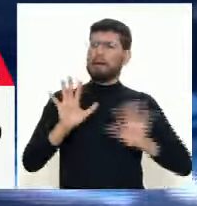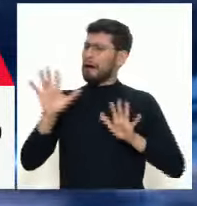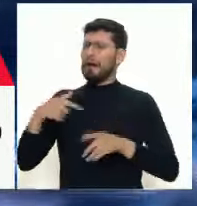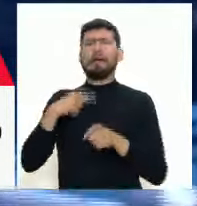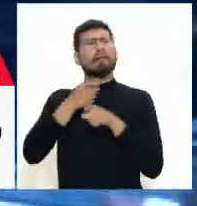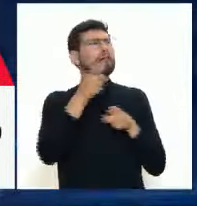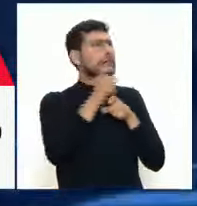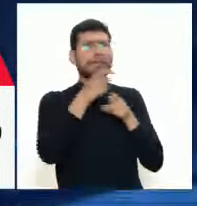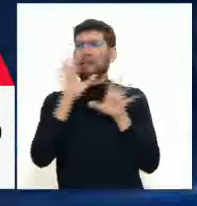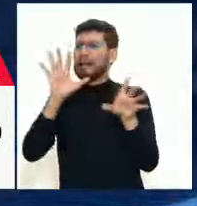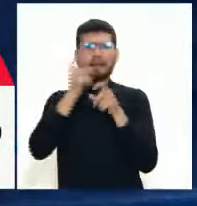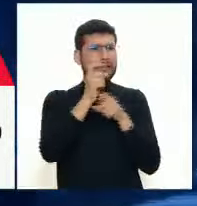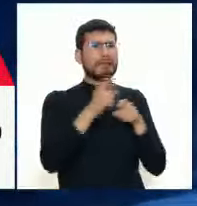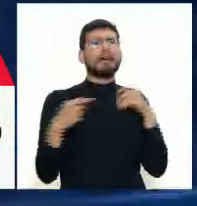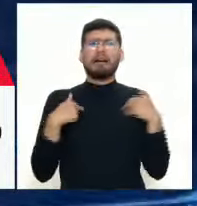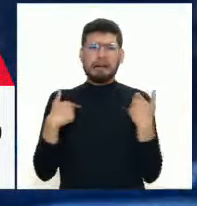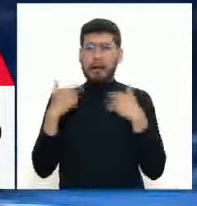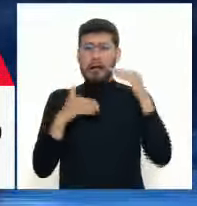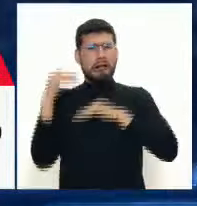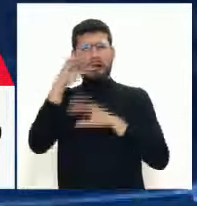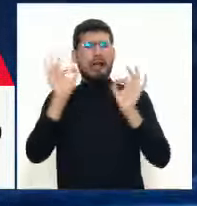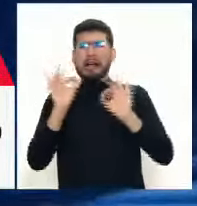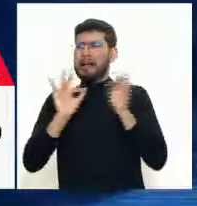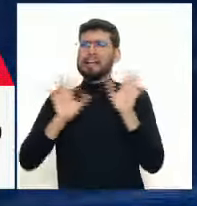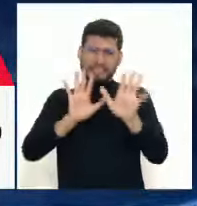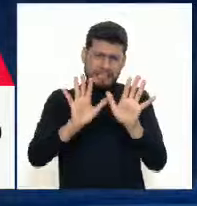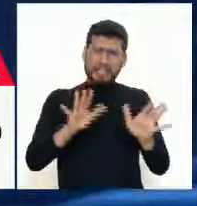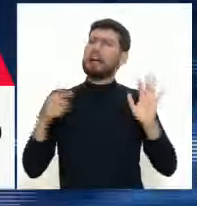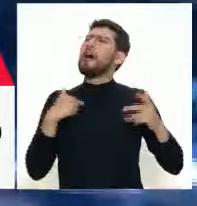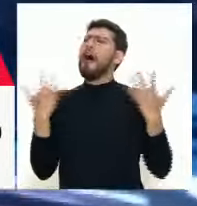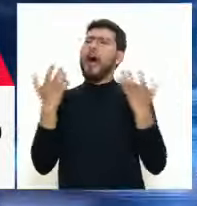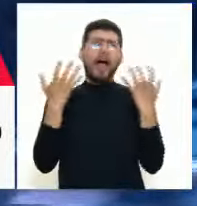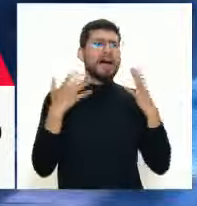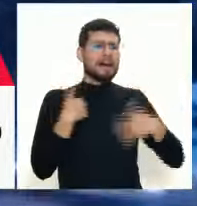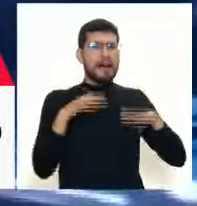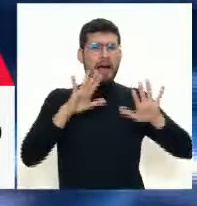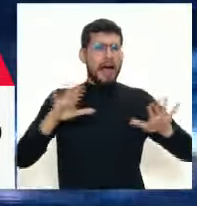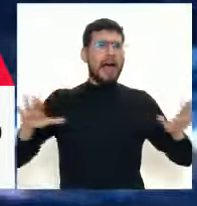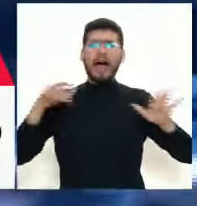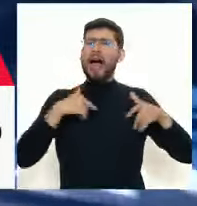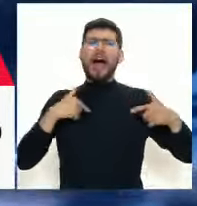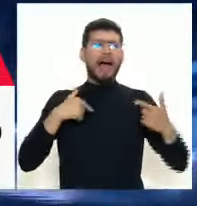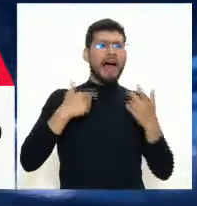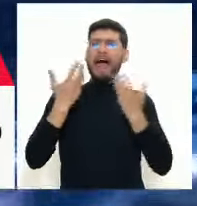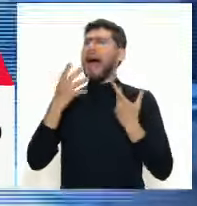¡Era una broma! ¡No quiero ser superior a nadie! ¡Solo quiero más galletas de